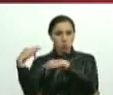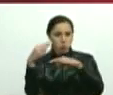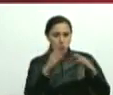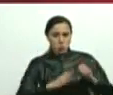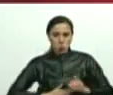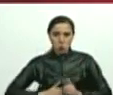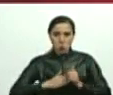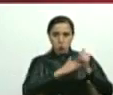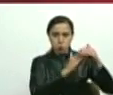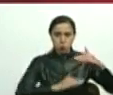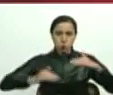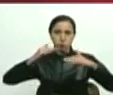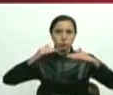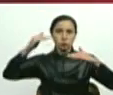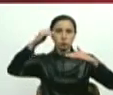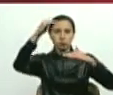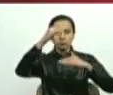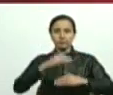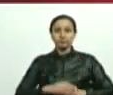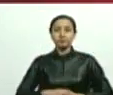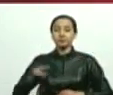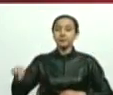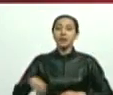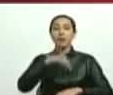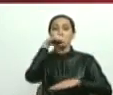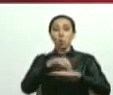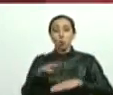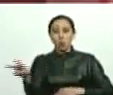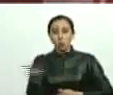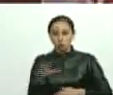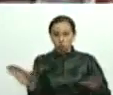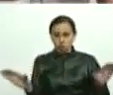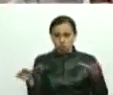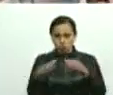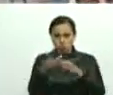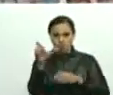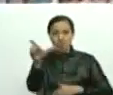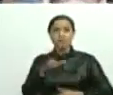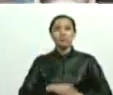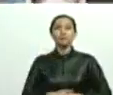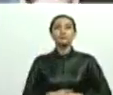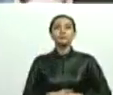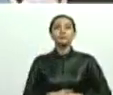dirección nacional, del partido, del